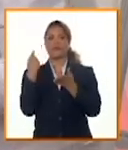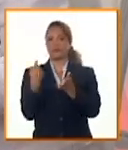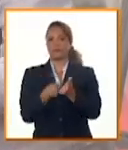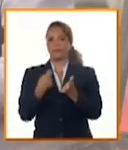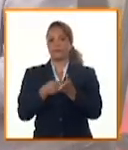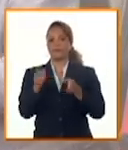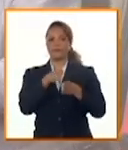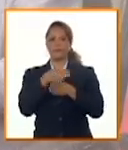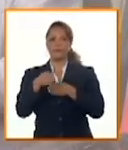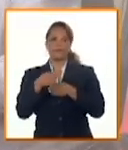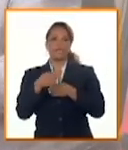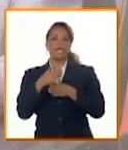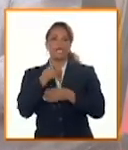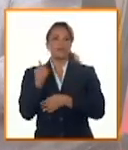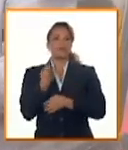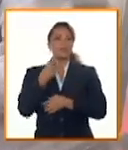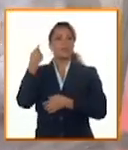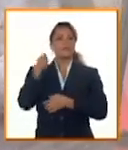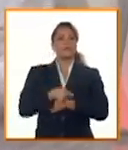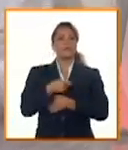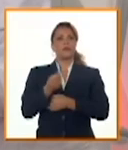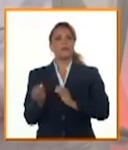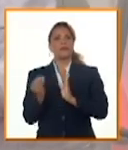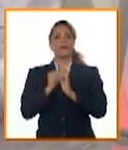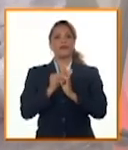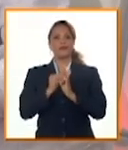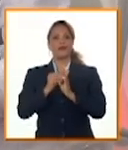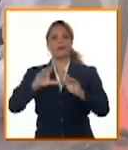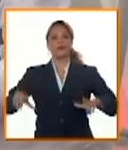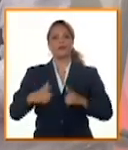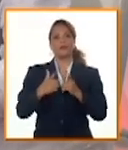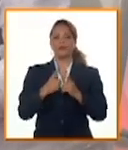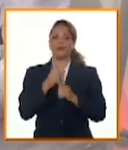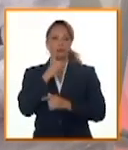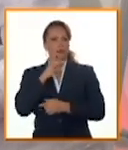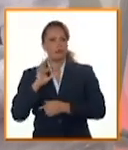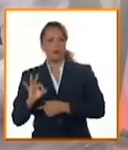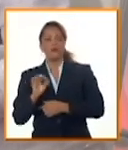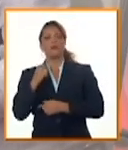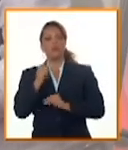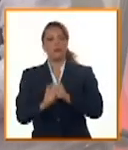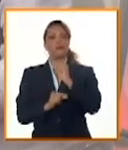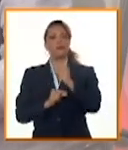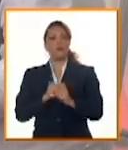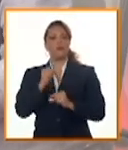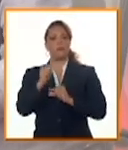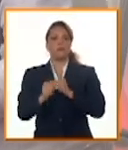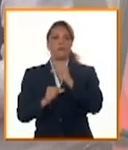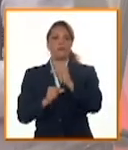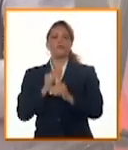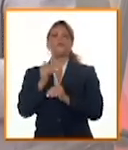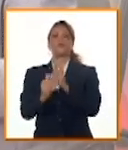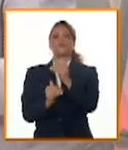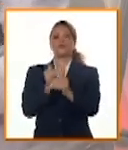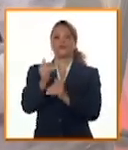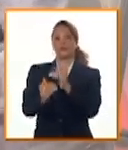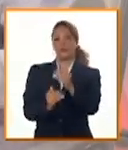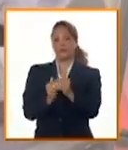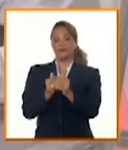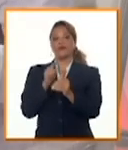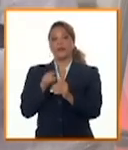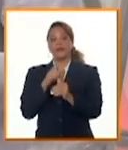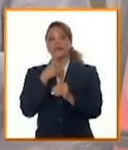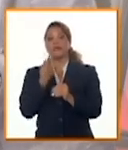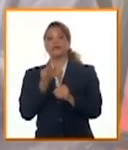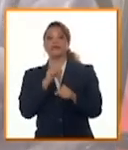no es una decisión de aplicando la medida Ya hay que hacerlo todo es precisamente el proceso mediante el cual durante